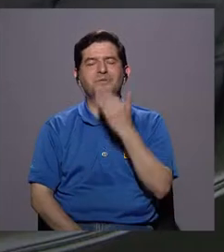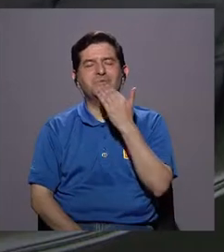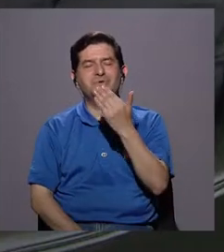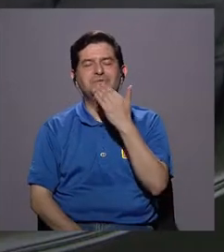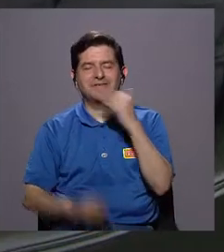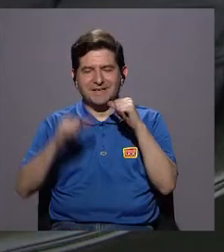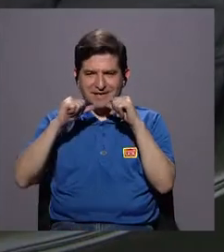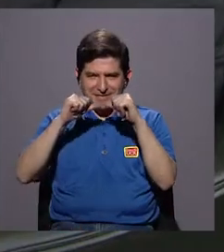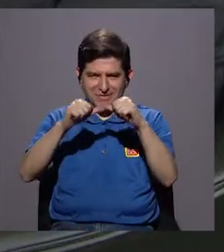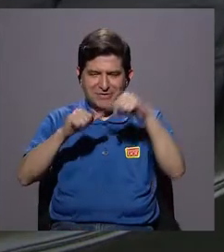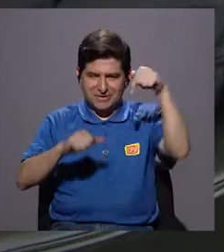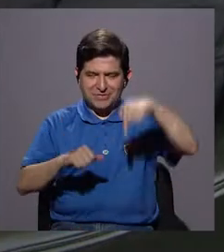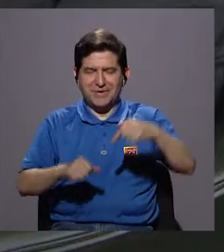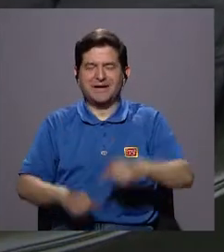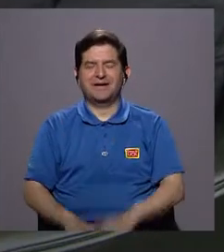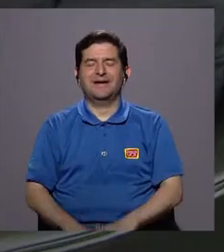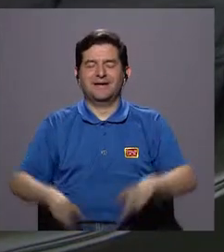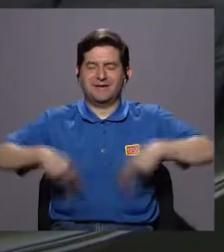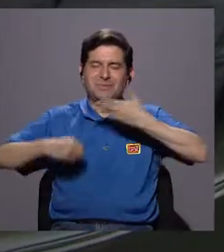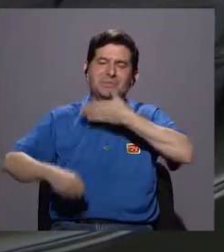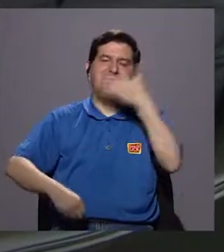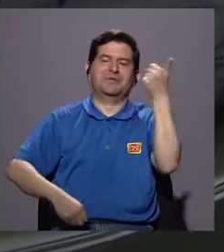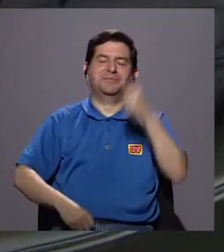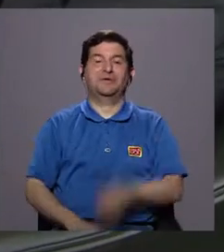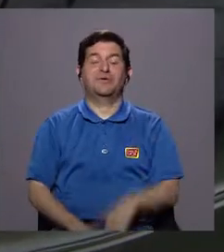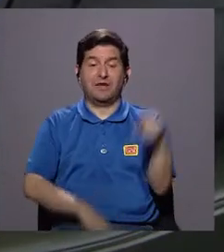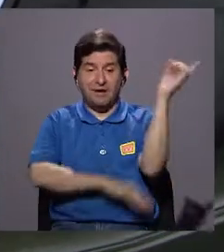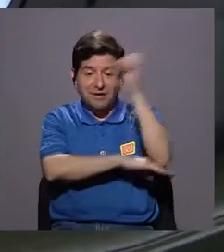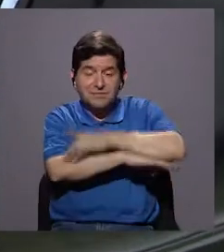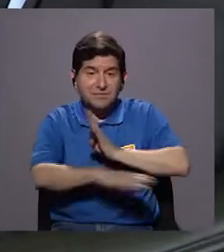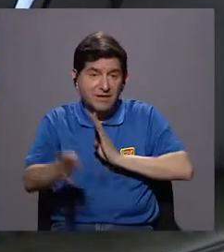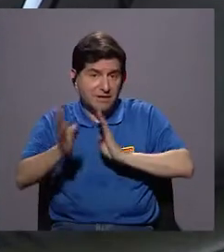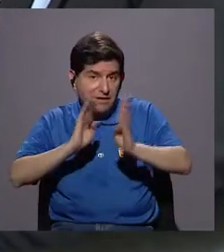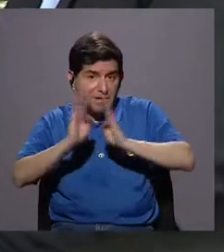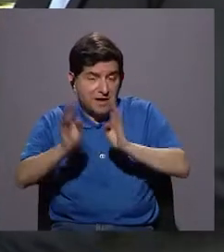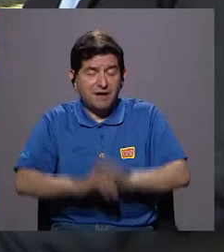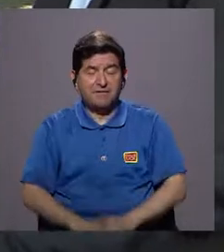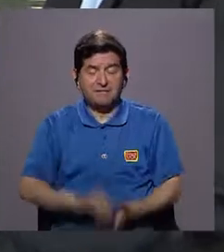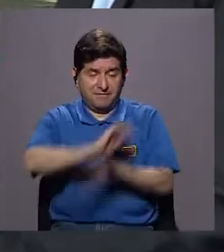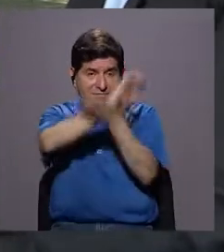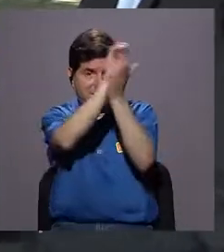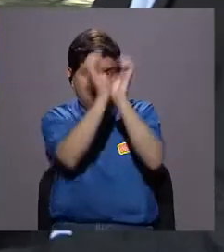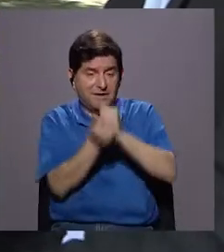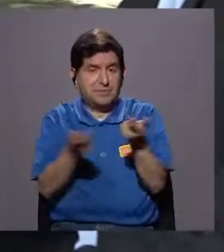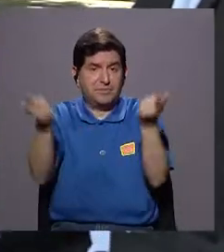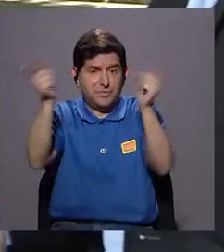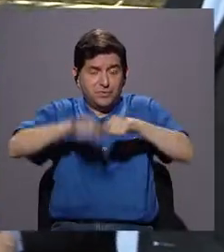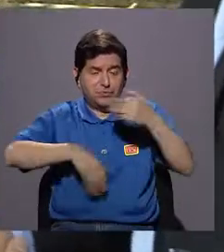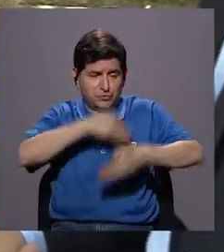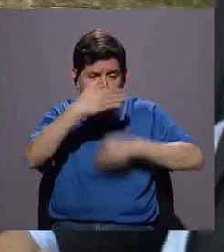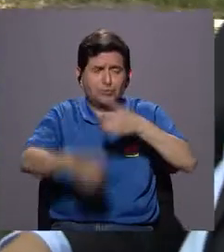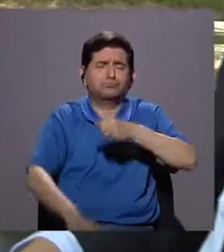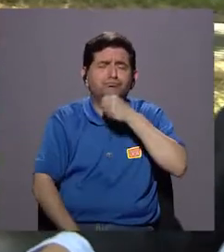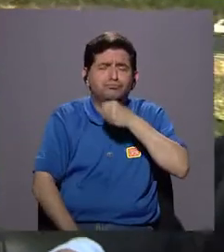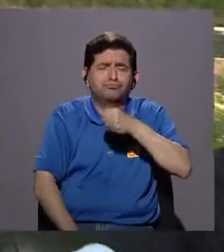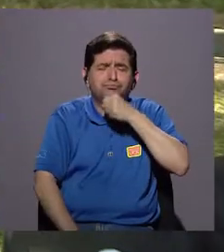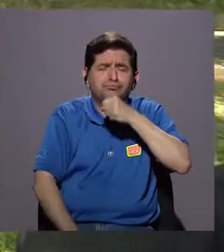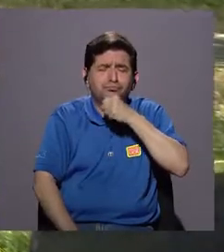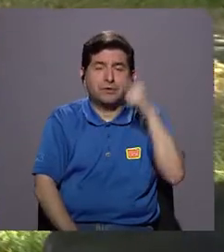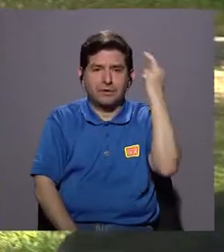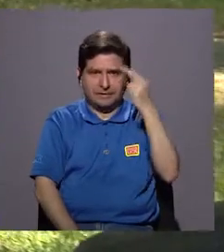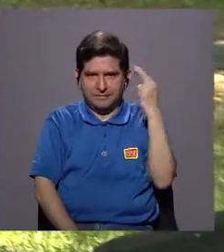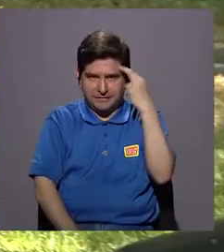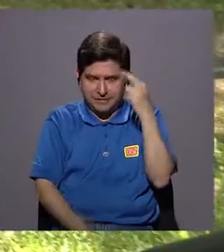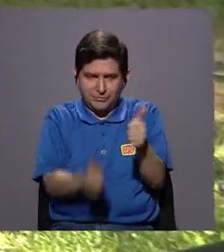Gracias por continuar con nosotros en Vivir Mejor. El día de hoy conversando acerca de los cambios que se dan en el proceso de envejecimiento y para